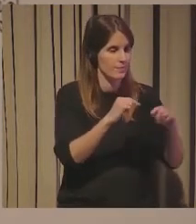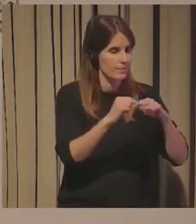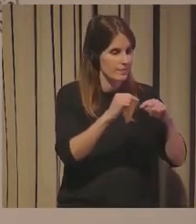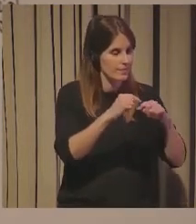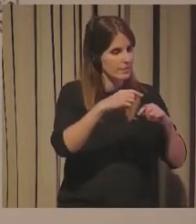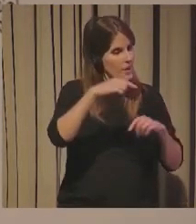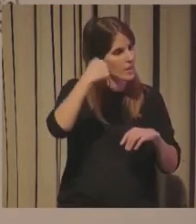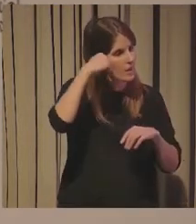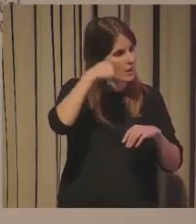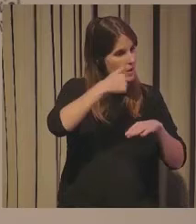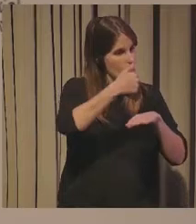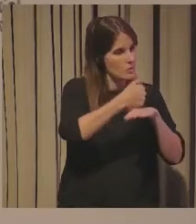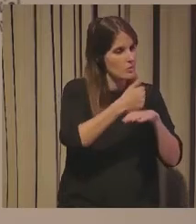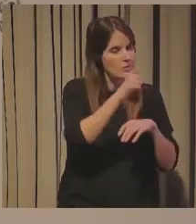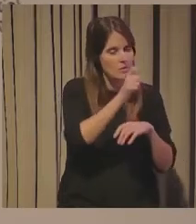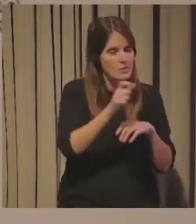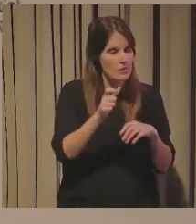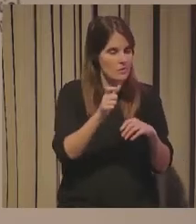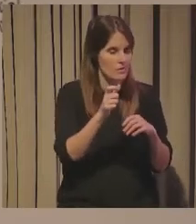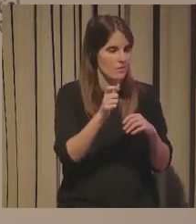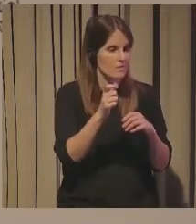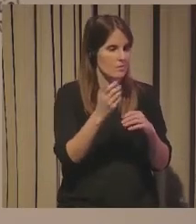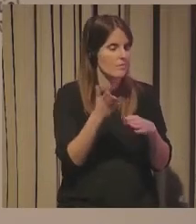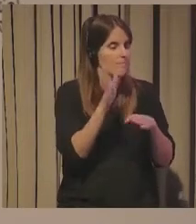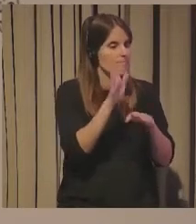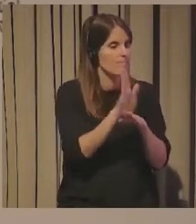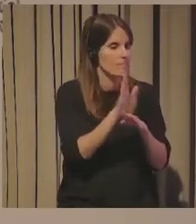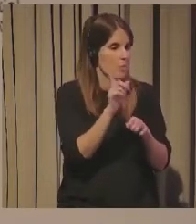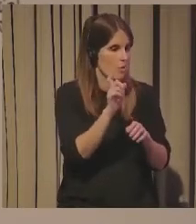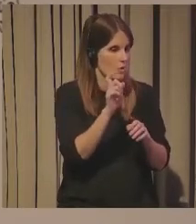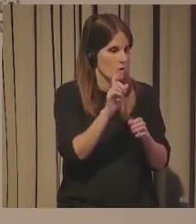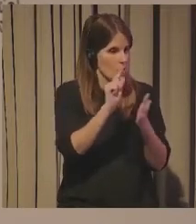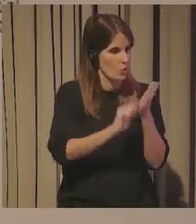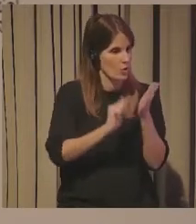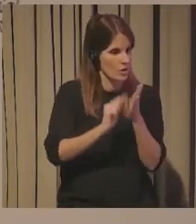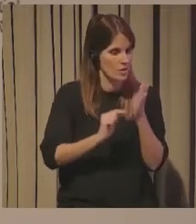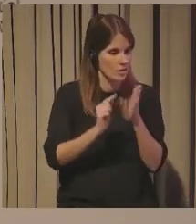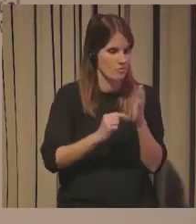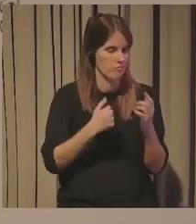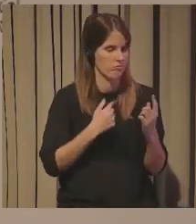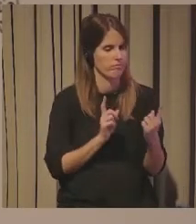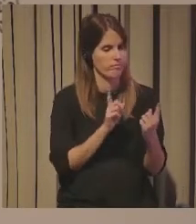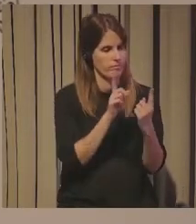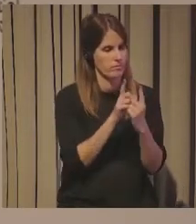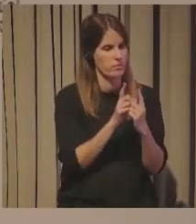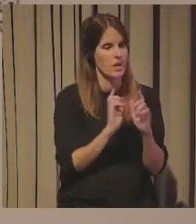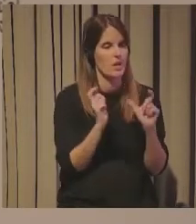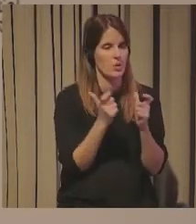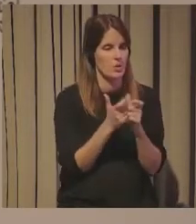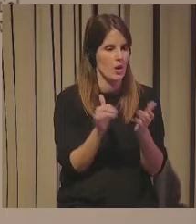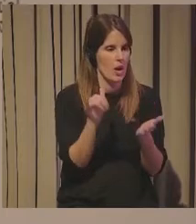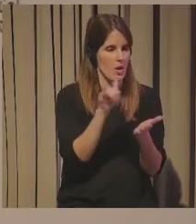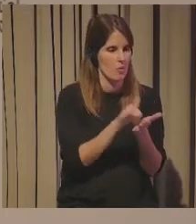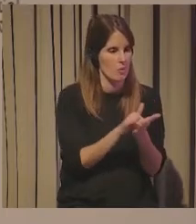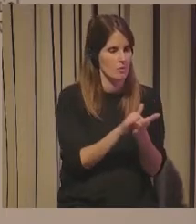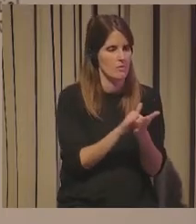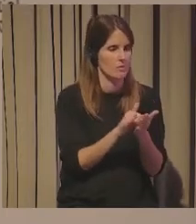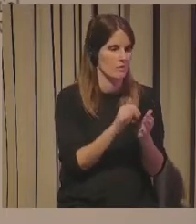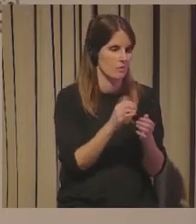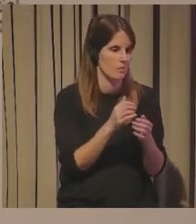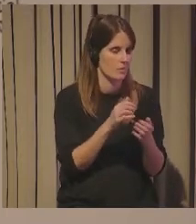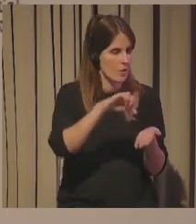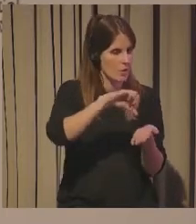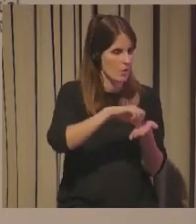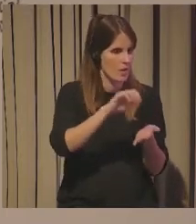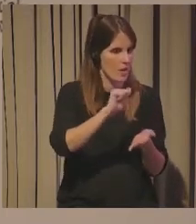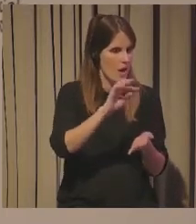entrevistaban a potenciales profesores y me reuní con él en el aeropuerto de Atlanta para almorzar,